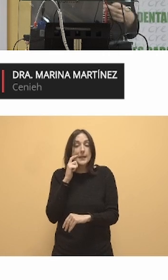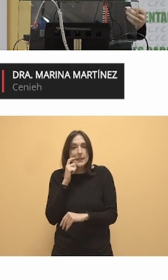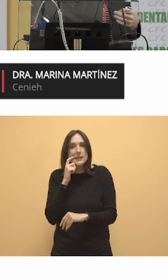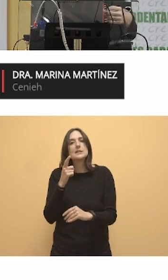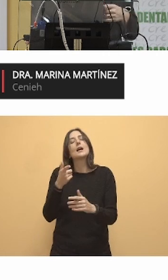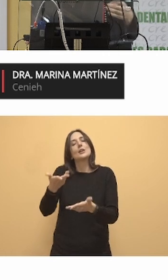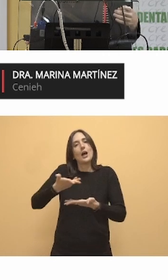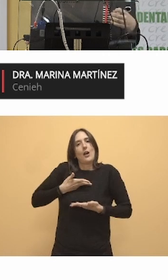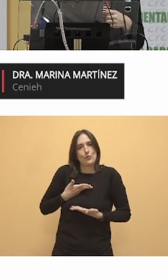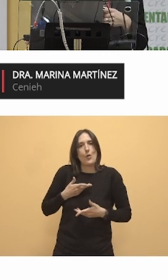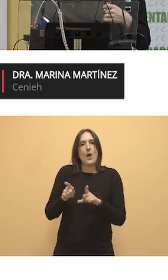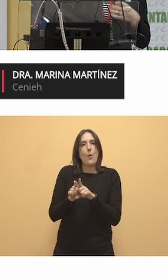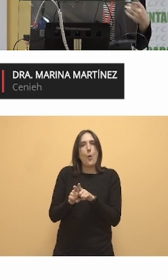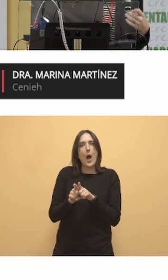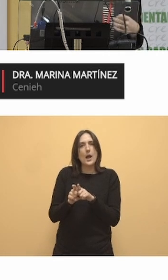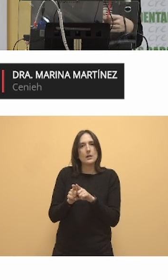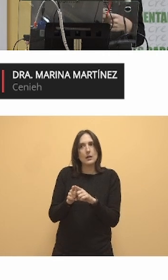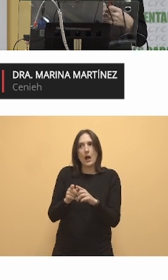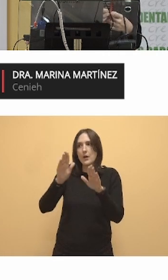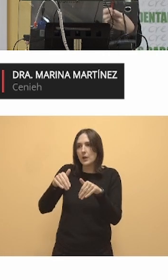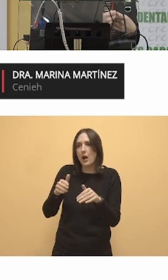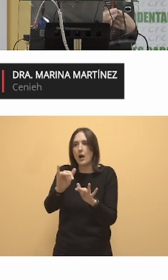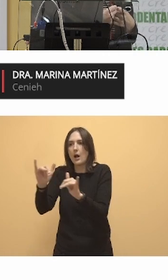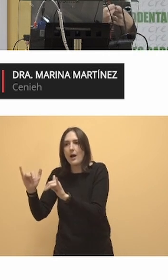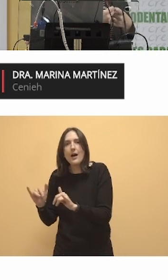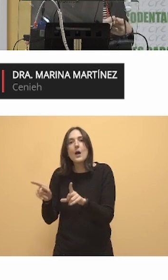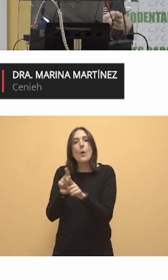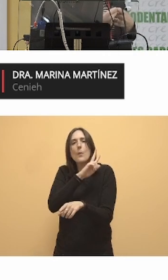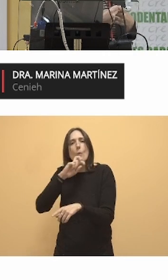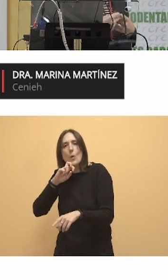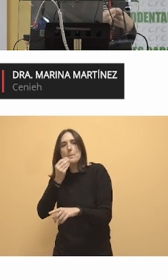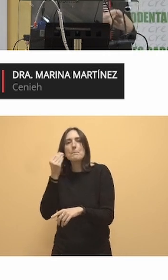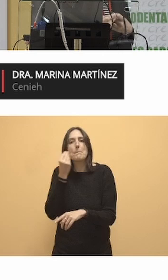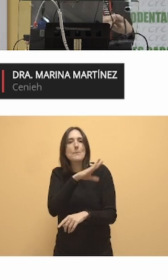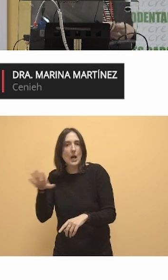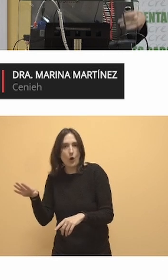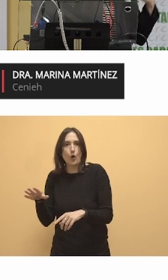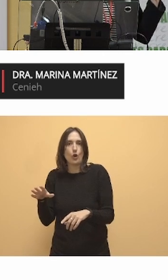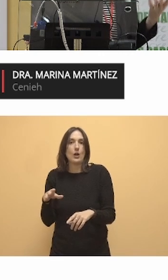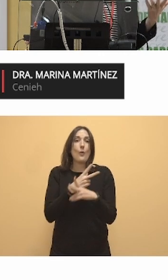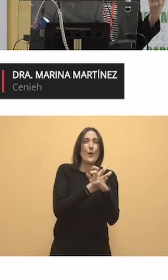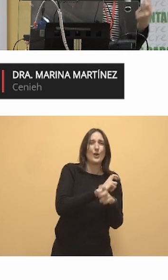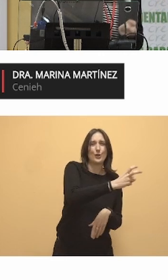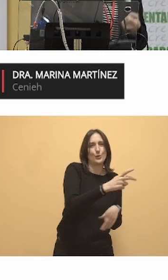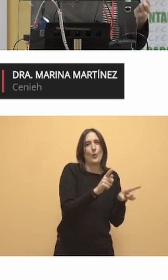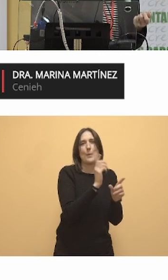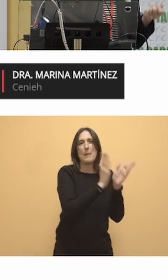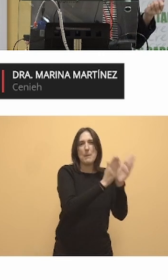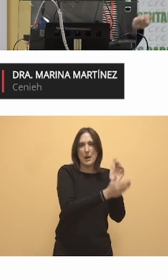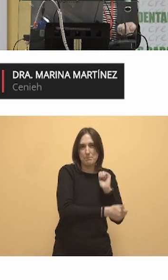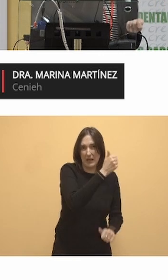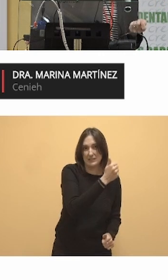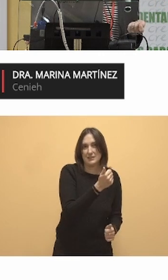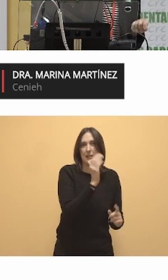el resto o de los restos más abundantes y con mejor estado de conservación en el registro fósil. Además,